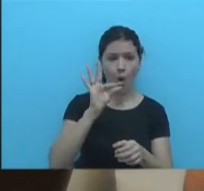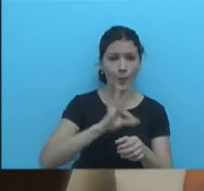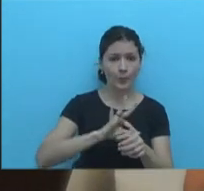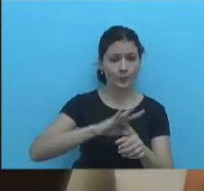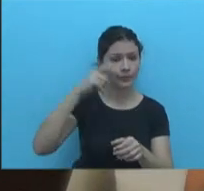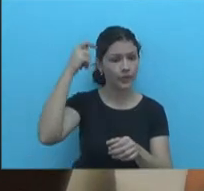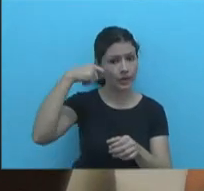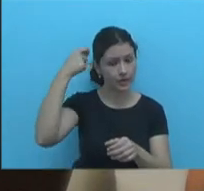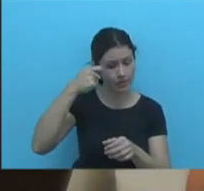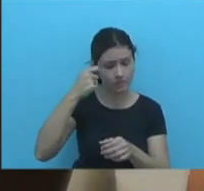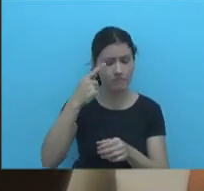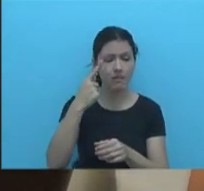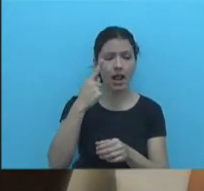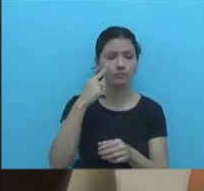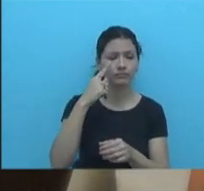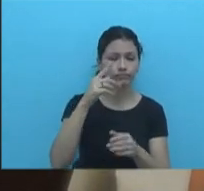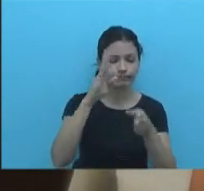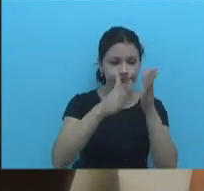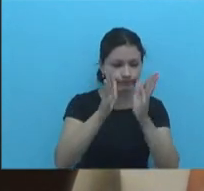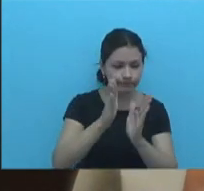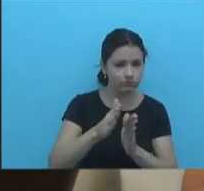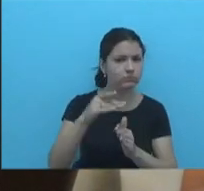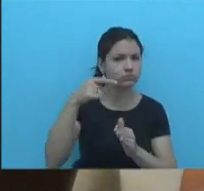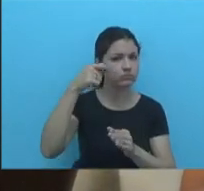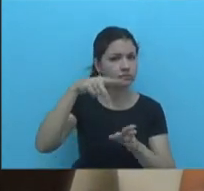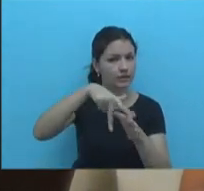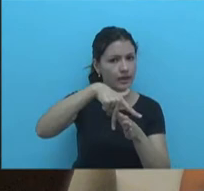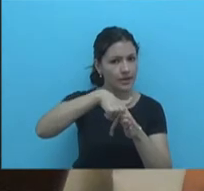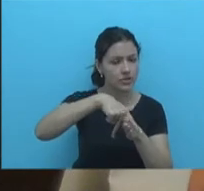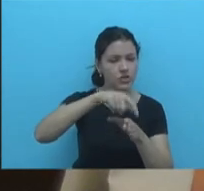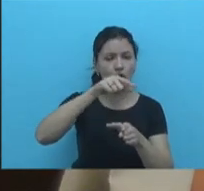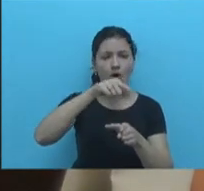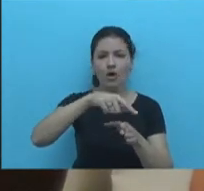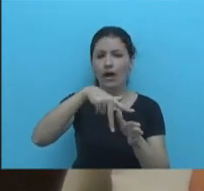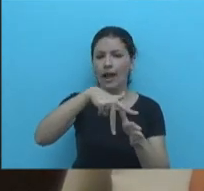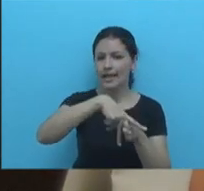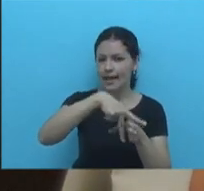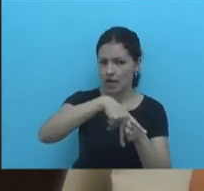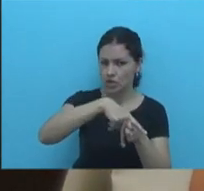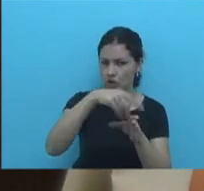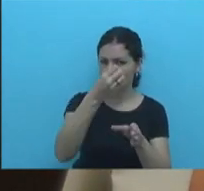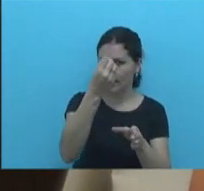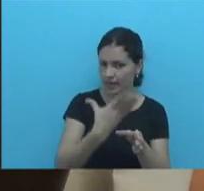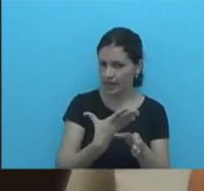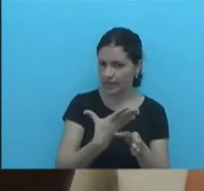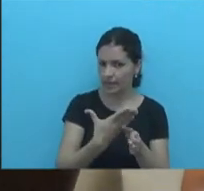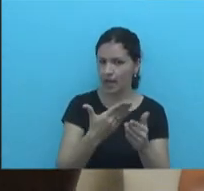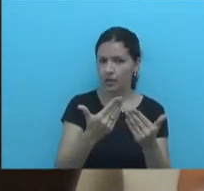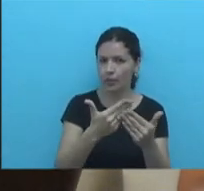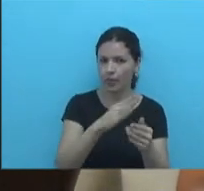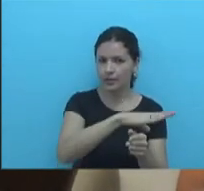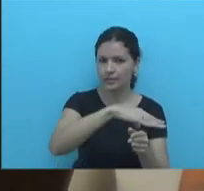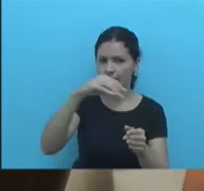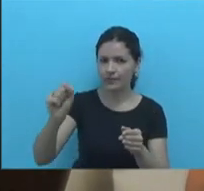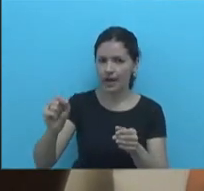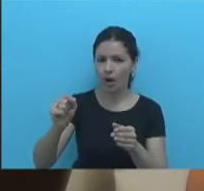está el animal. Y de ahí se verá si el animal está bien cuidado, se lo mandaría